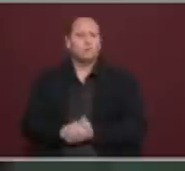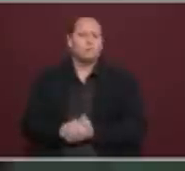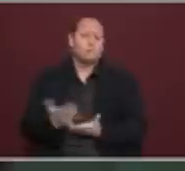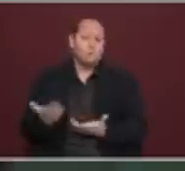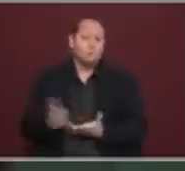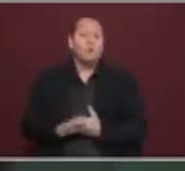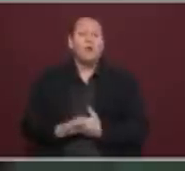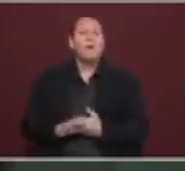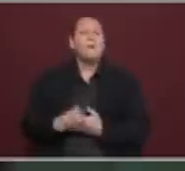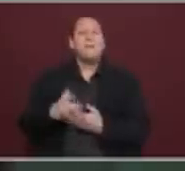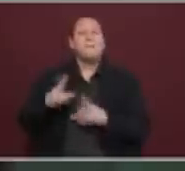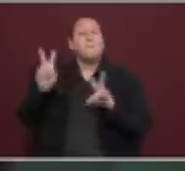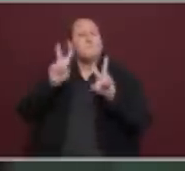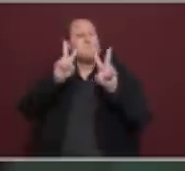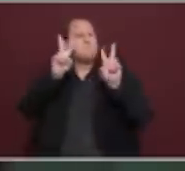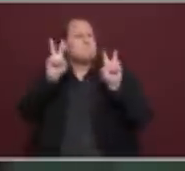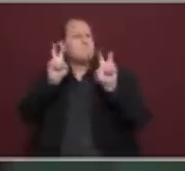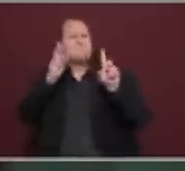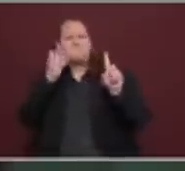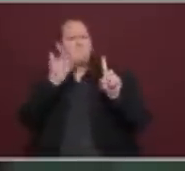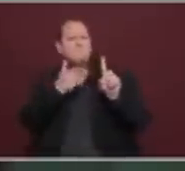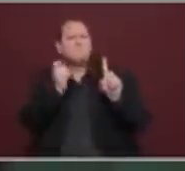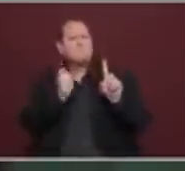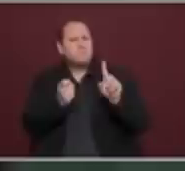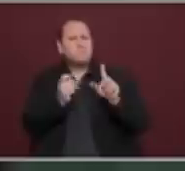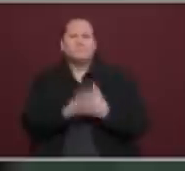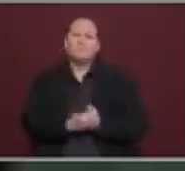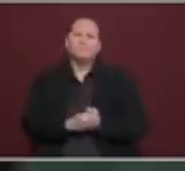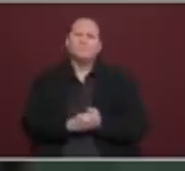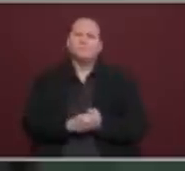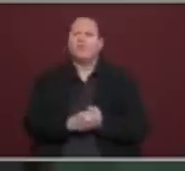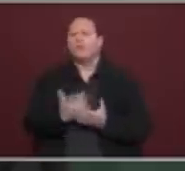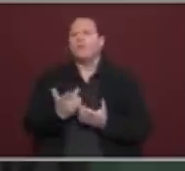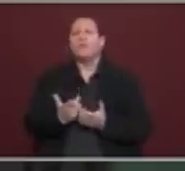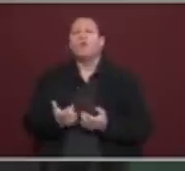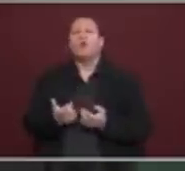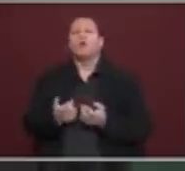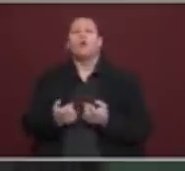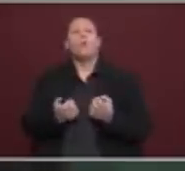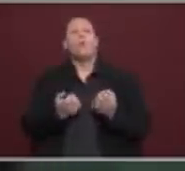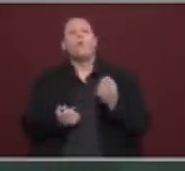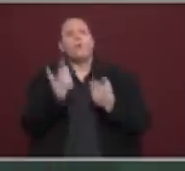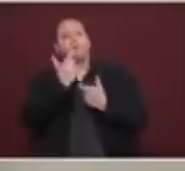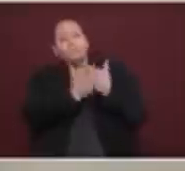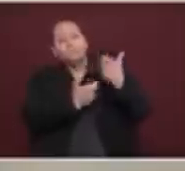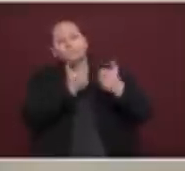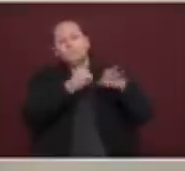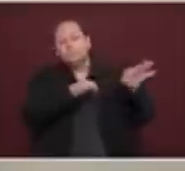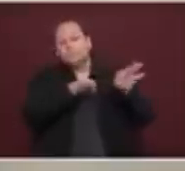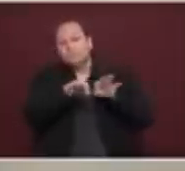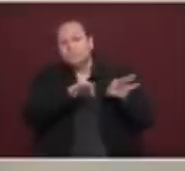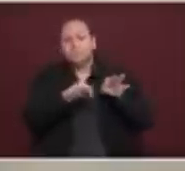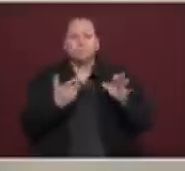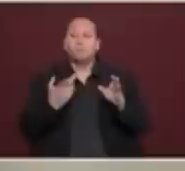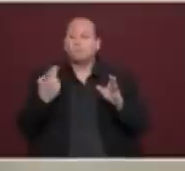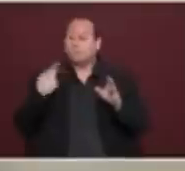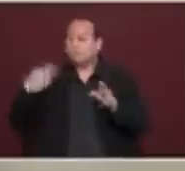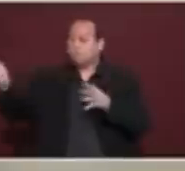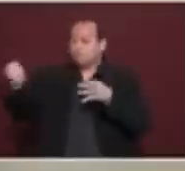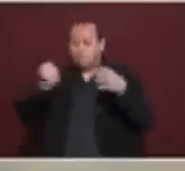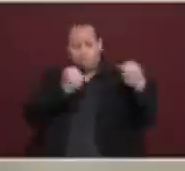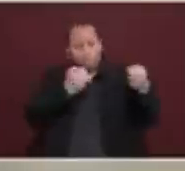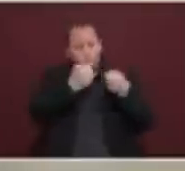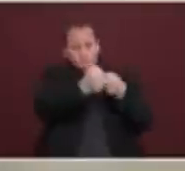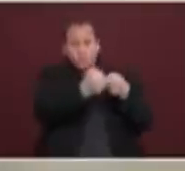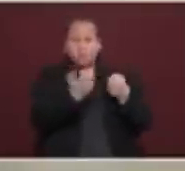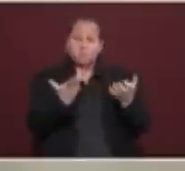acerca de las prestaciones laborales de los elementos que